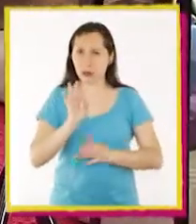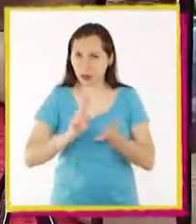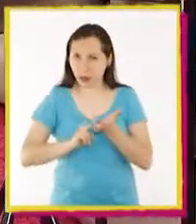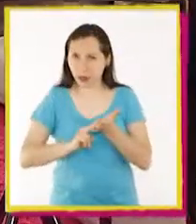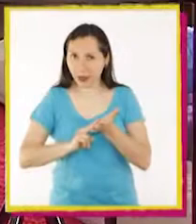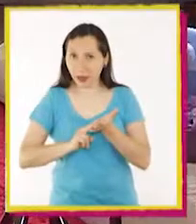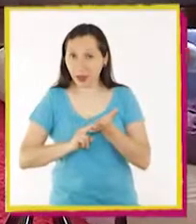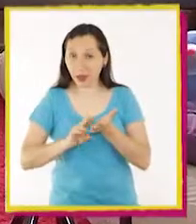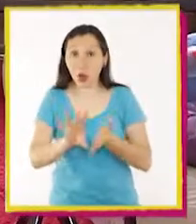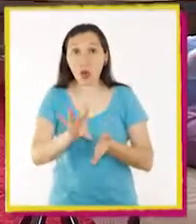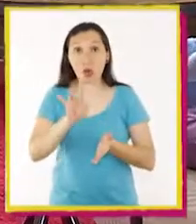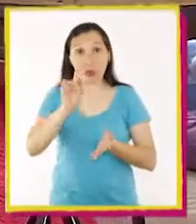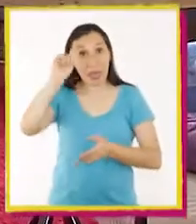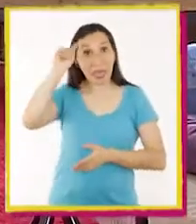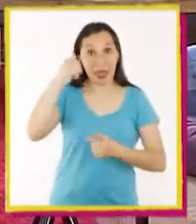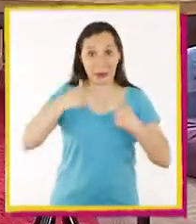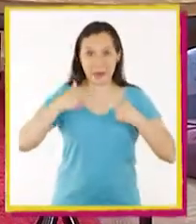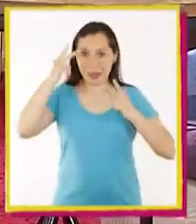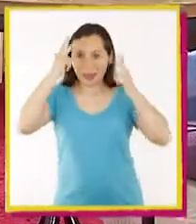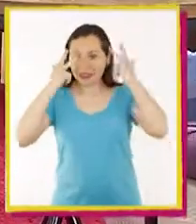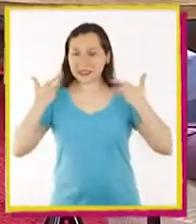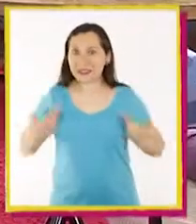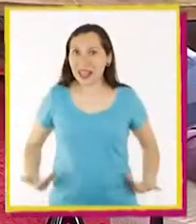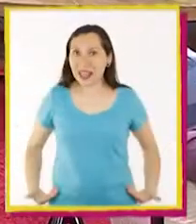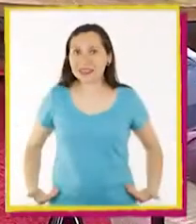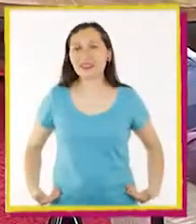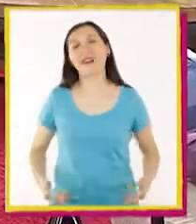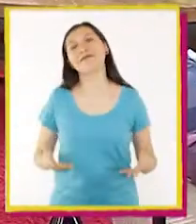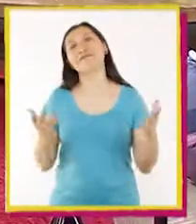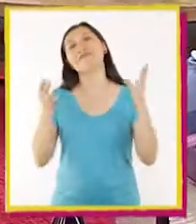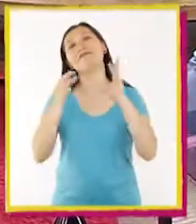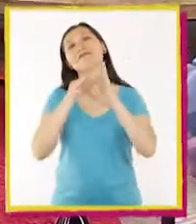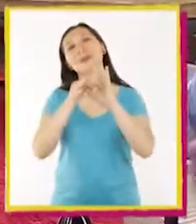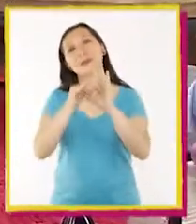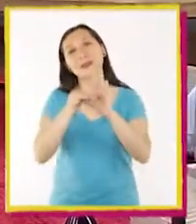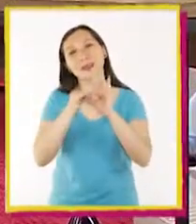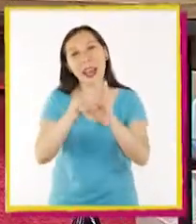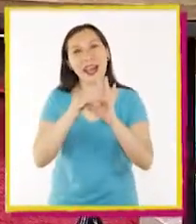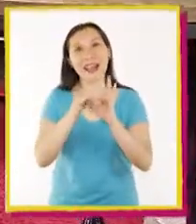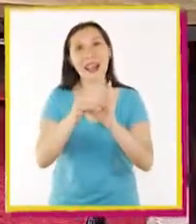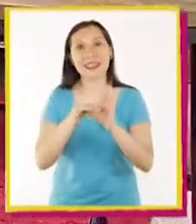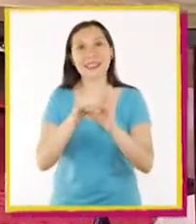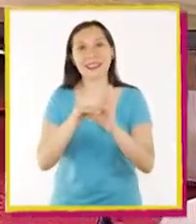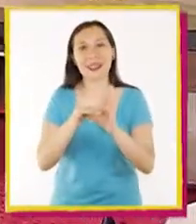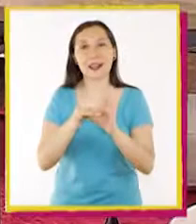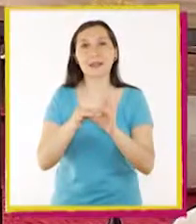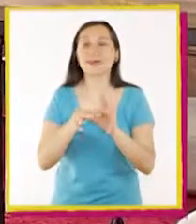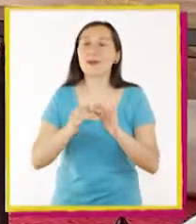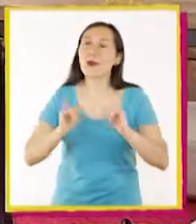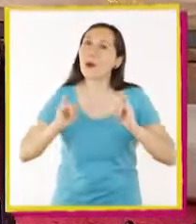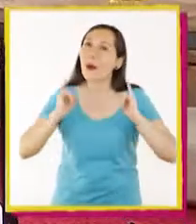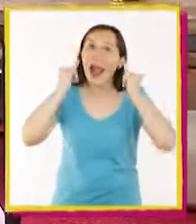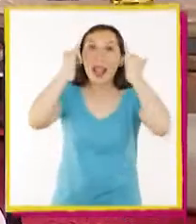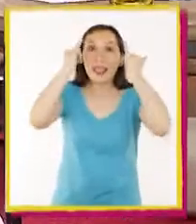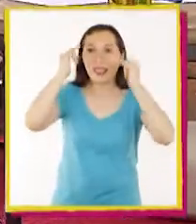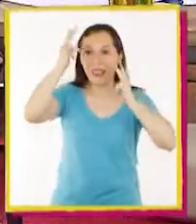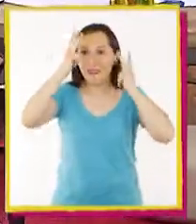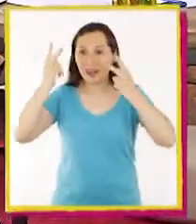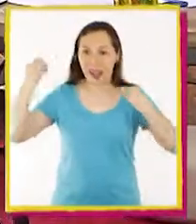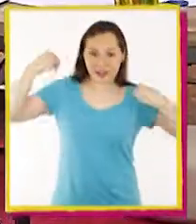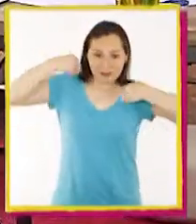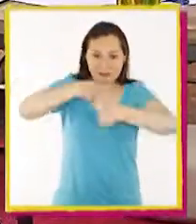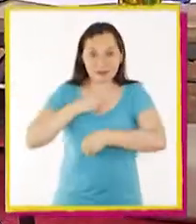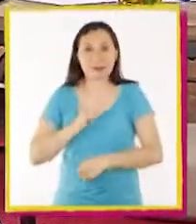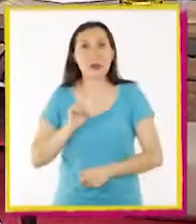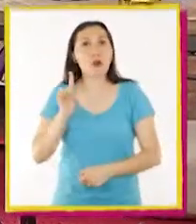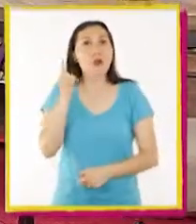serio? ¿Encontraron creativo mi disfraz? ¡Ay, muchas gracias! Es que es tan entretenido